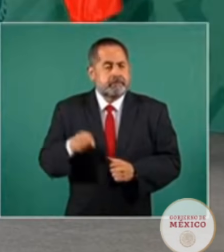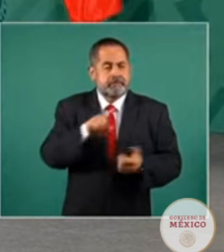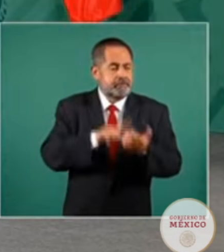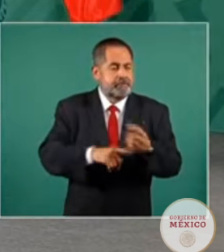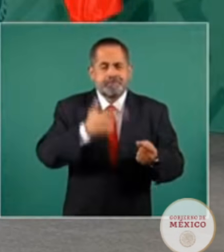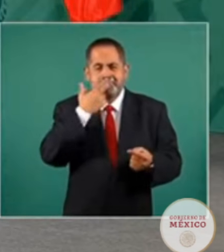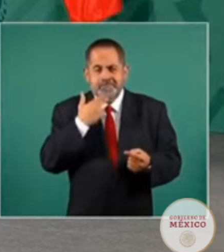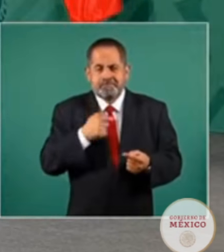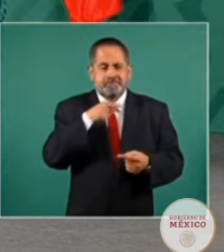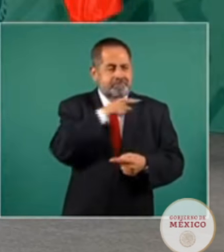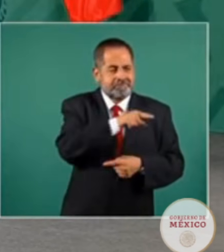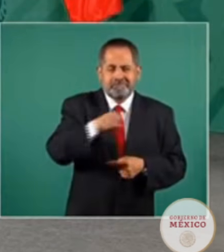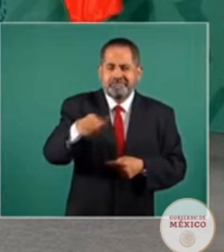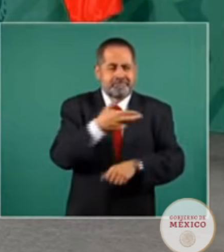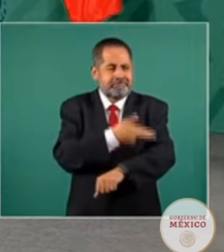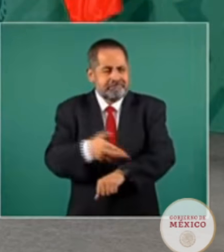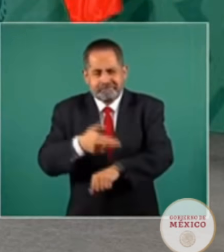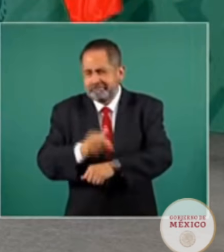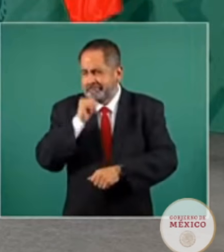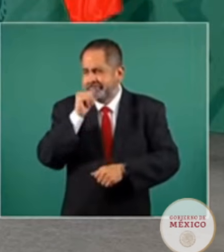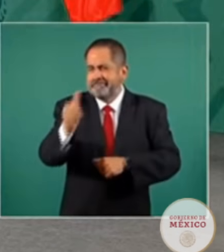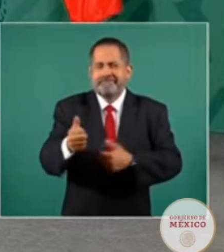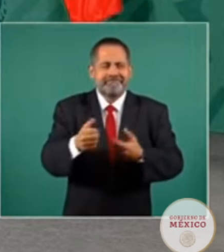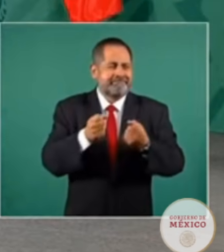ineficiencia, burocratismo, corrupción.